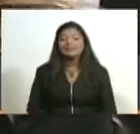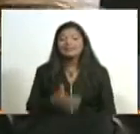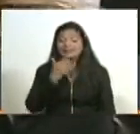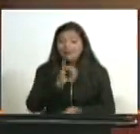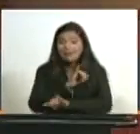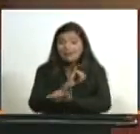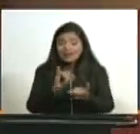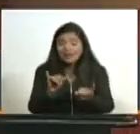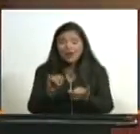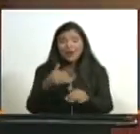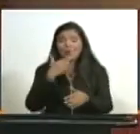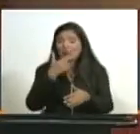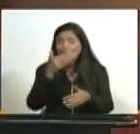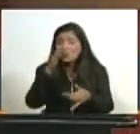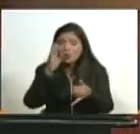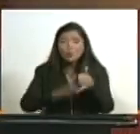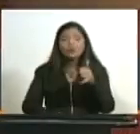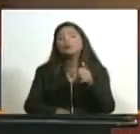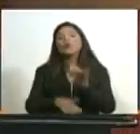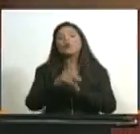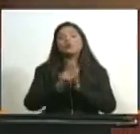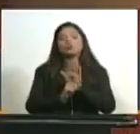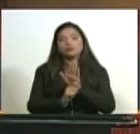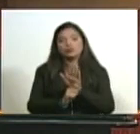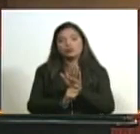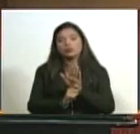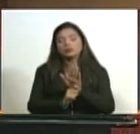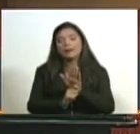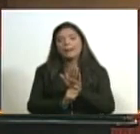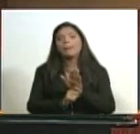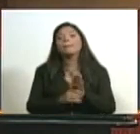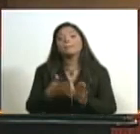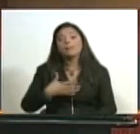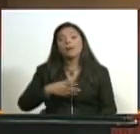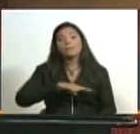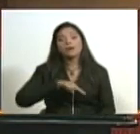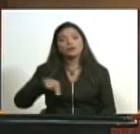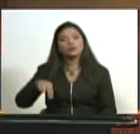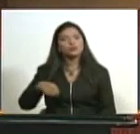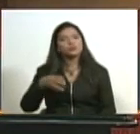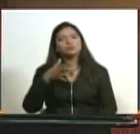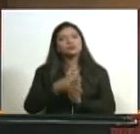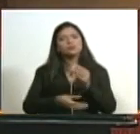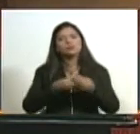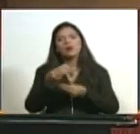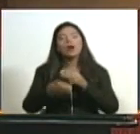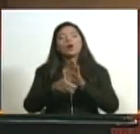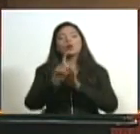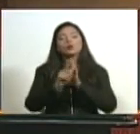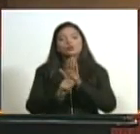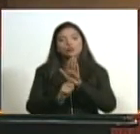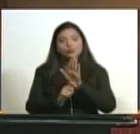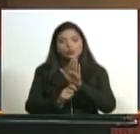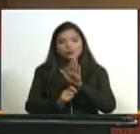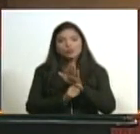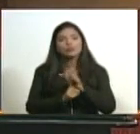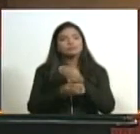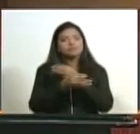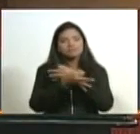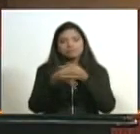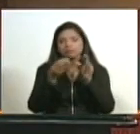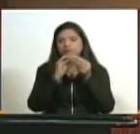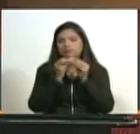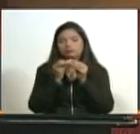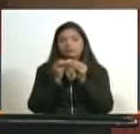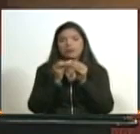el producto final, una constitución que para nosotros va a ser la constitución que perfeccione la